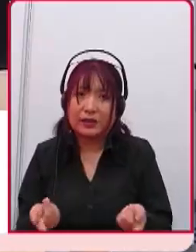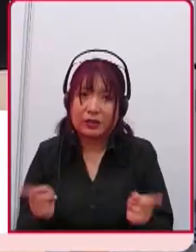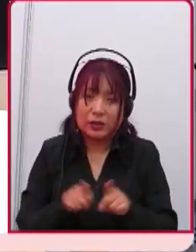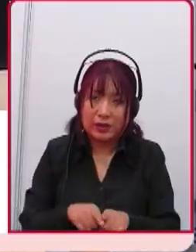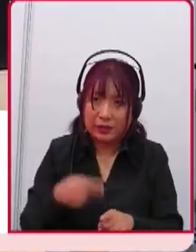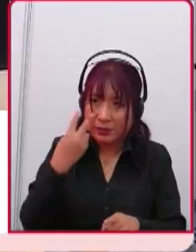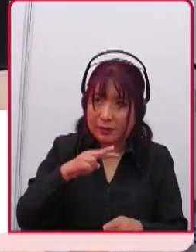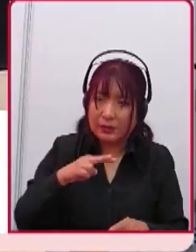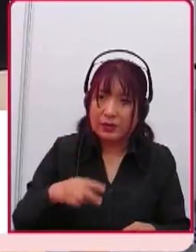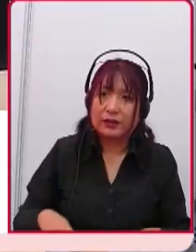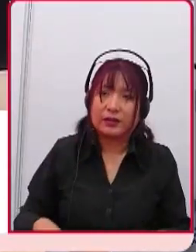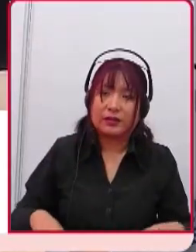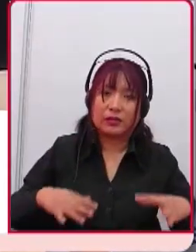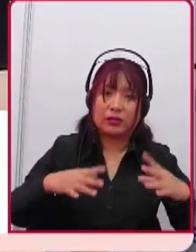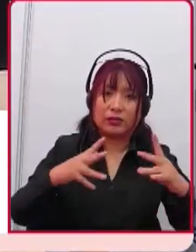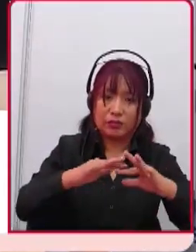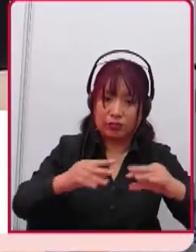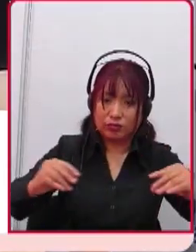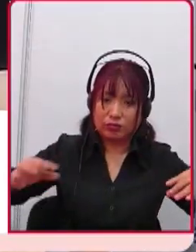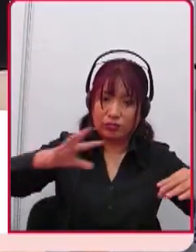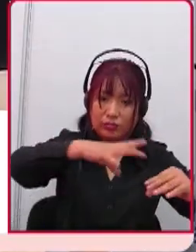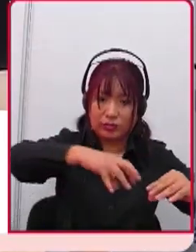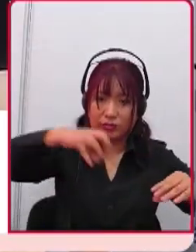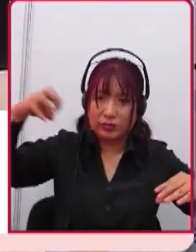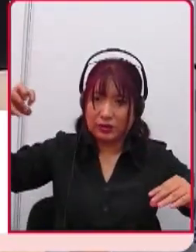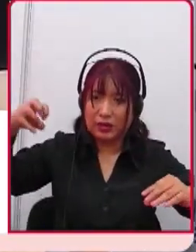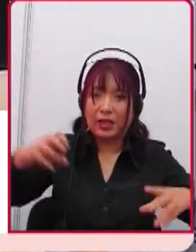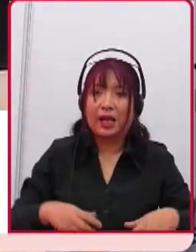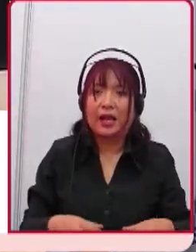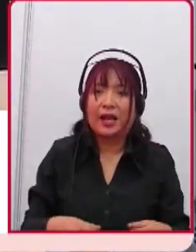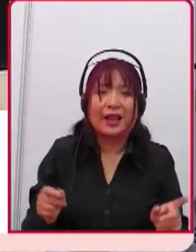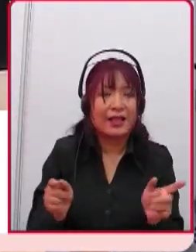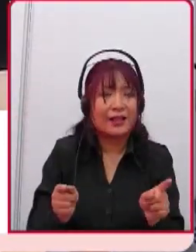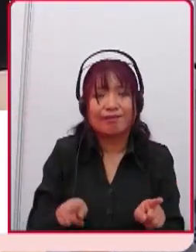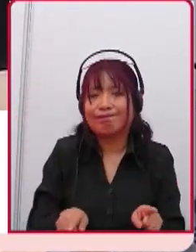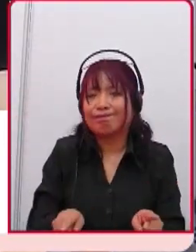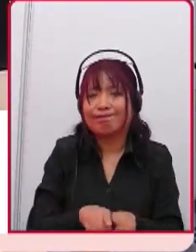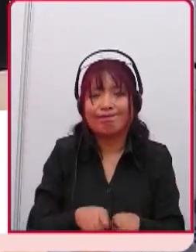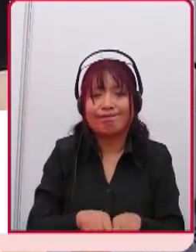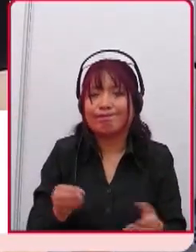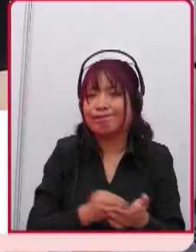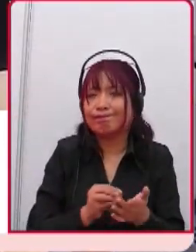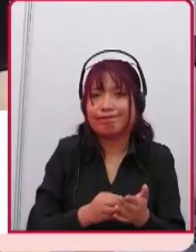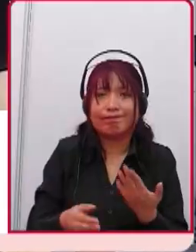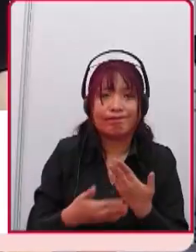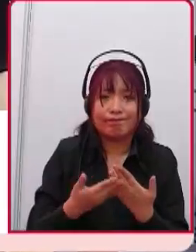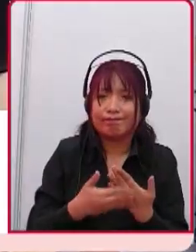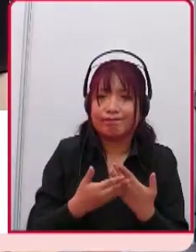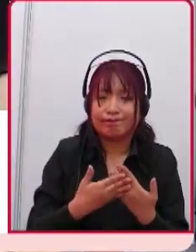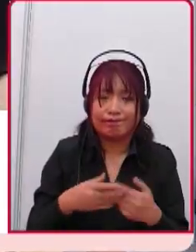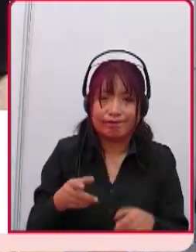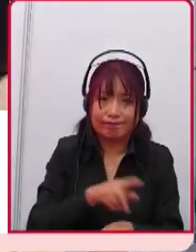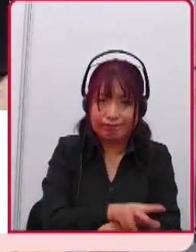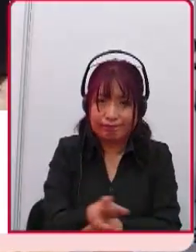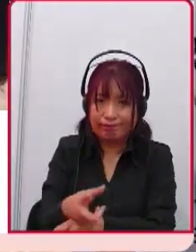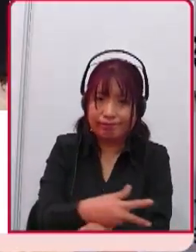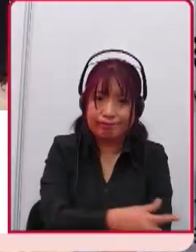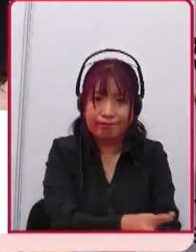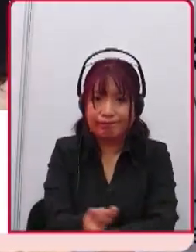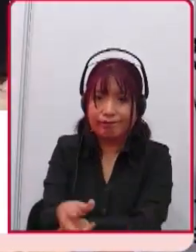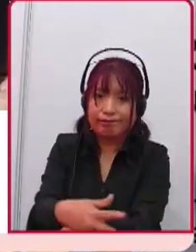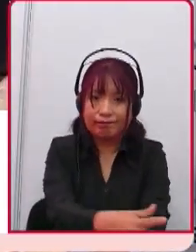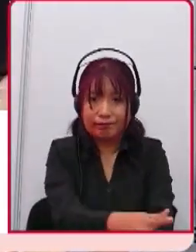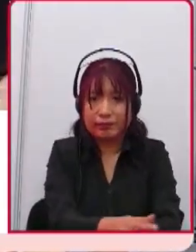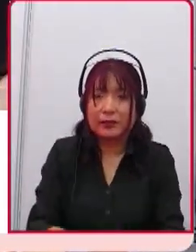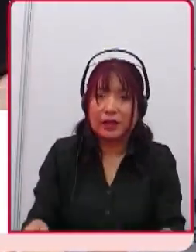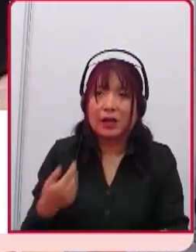abierto, porque directamente el tema de la navegación es mucho más sencilla. En este caso, lo que nosotros nos consume un poco del